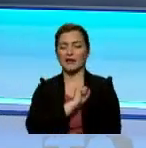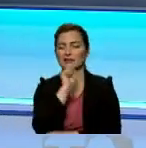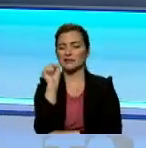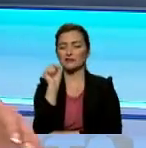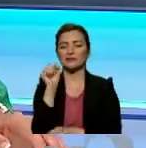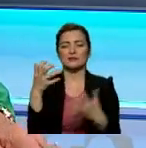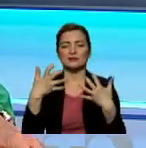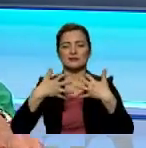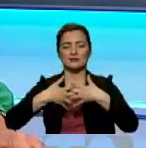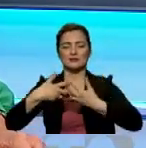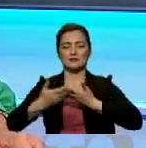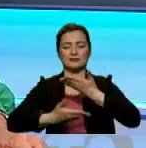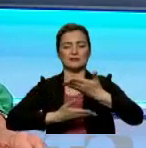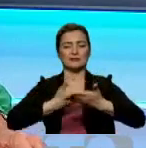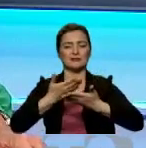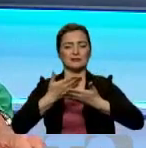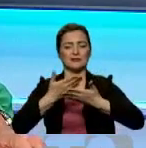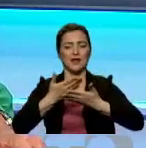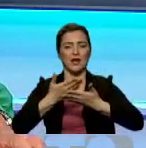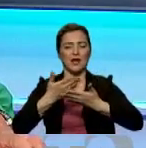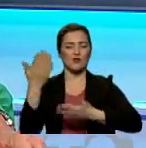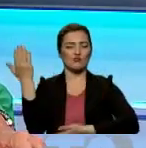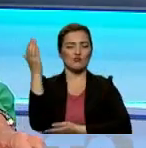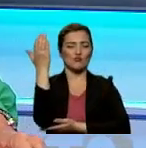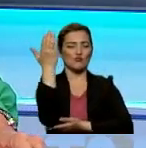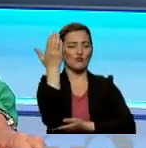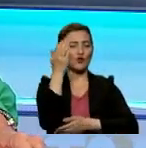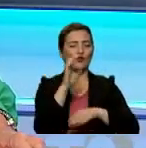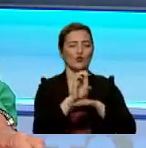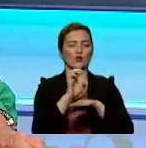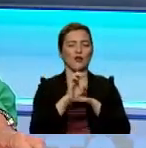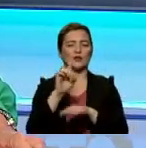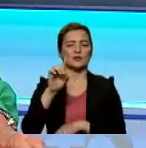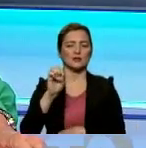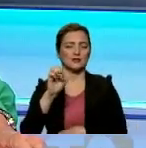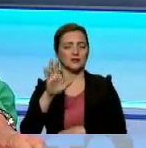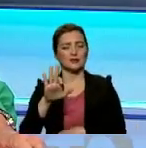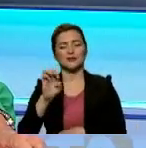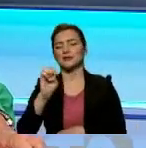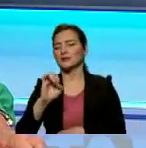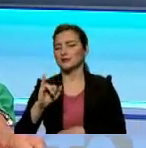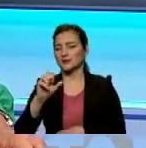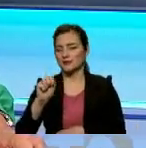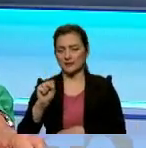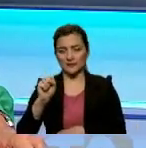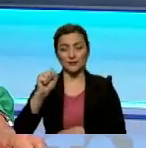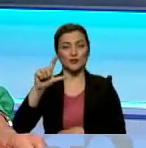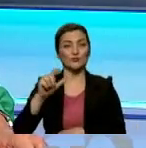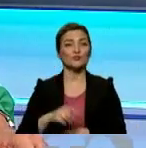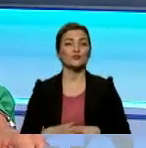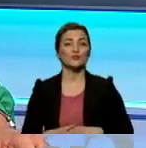una alianza comercial entre Miss Ecuador y Dentails. Estos son parte de los eventos de la semana.